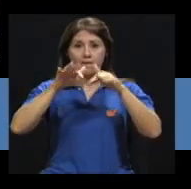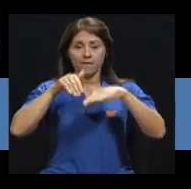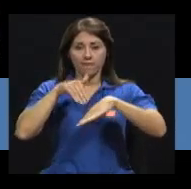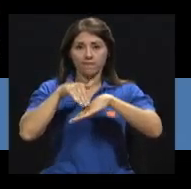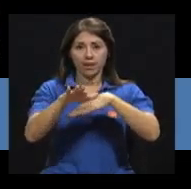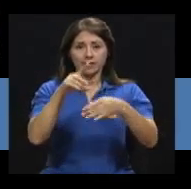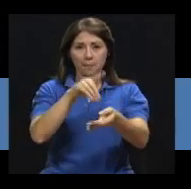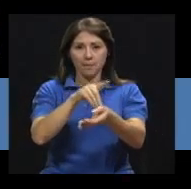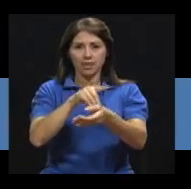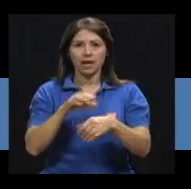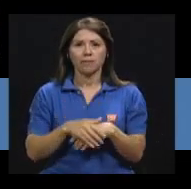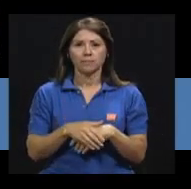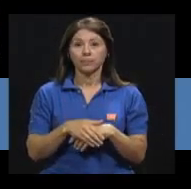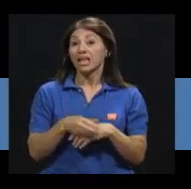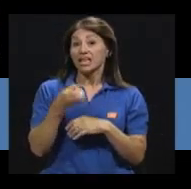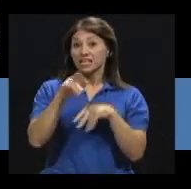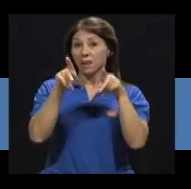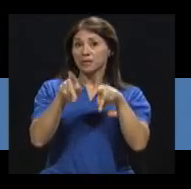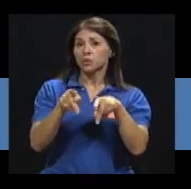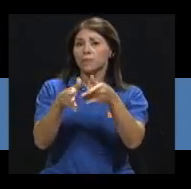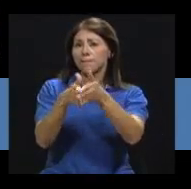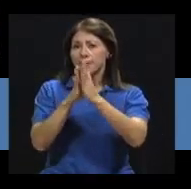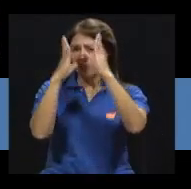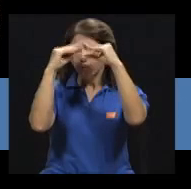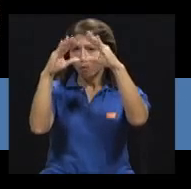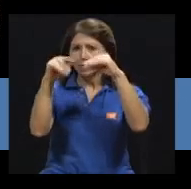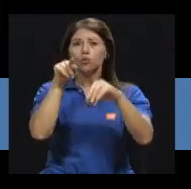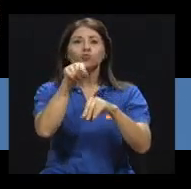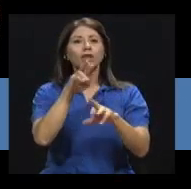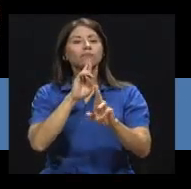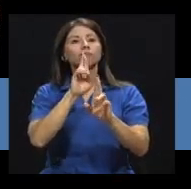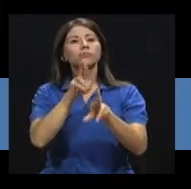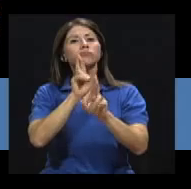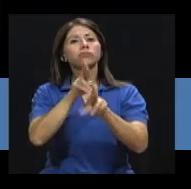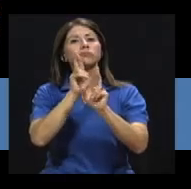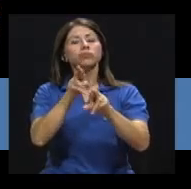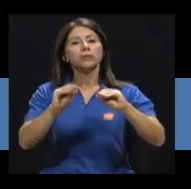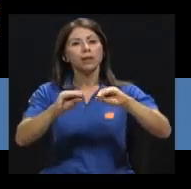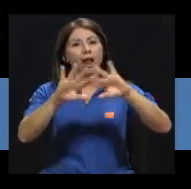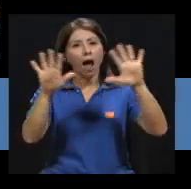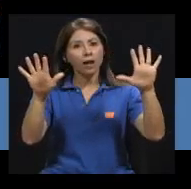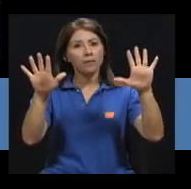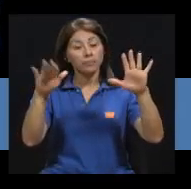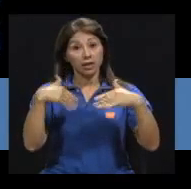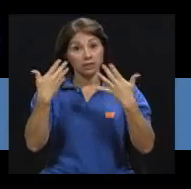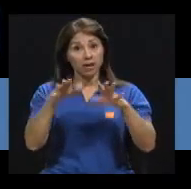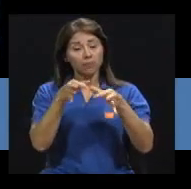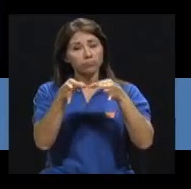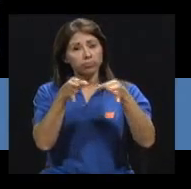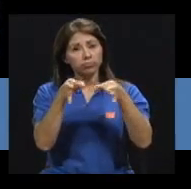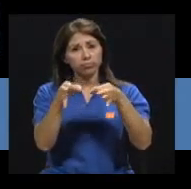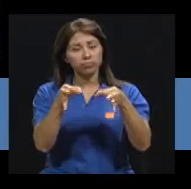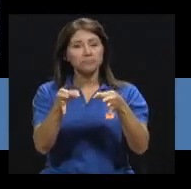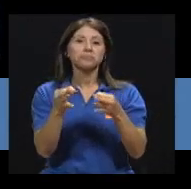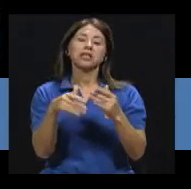Conteste en forma clara la información que se le solicita. Una vez brindada la información, espere a ser